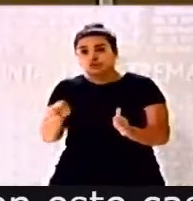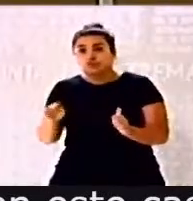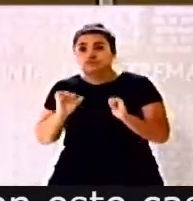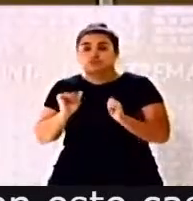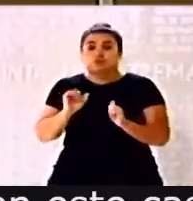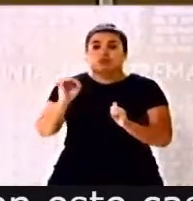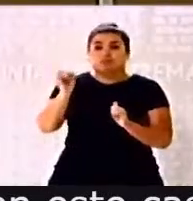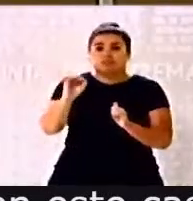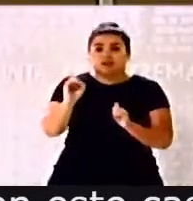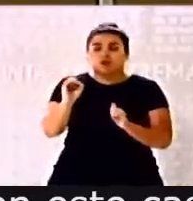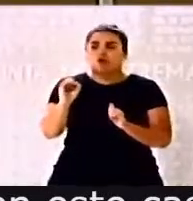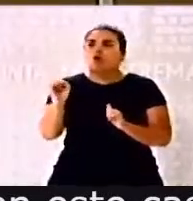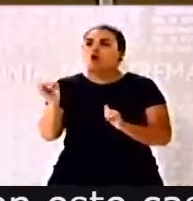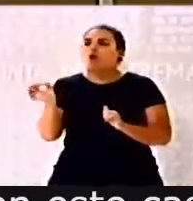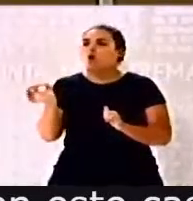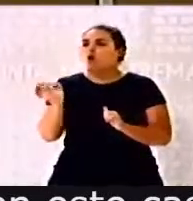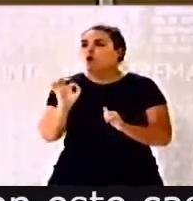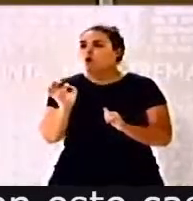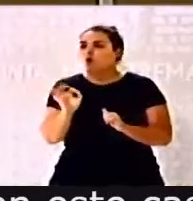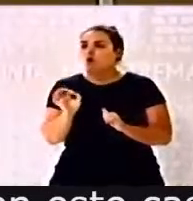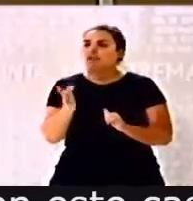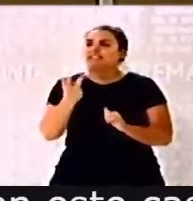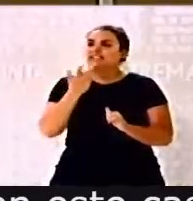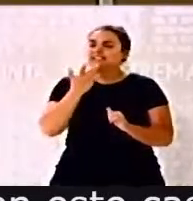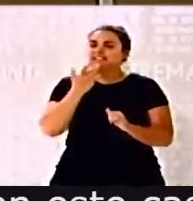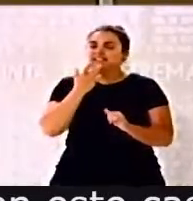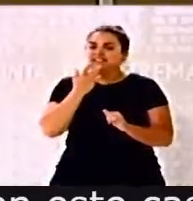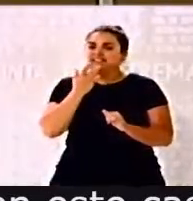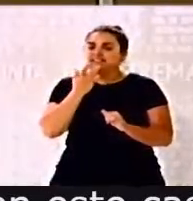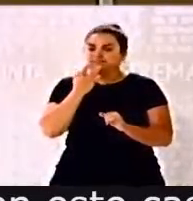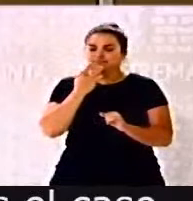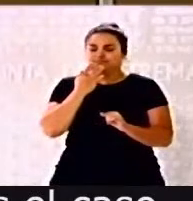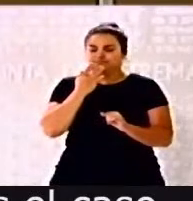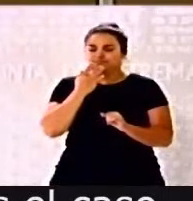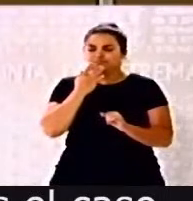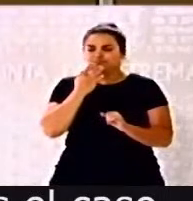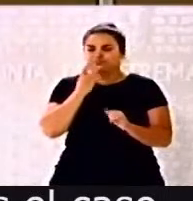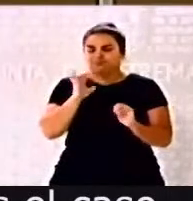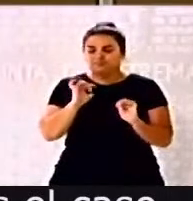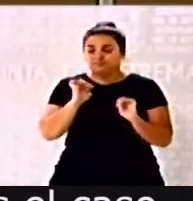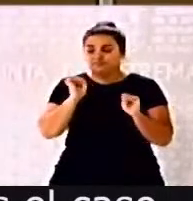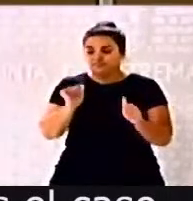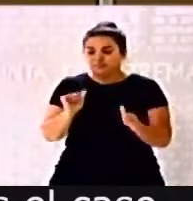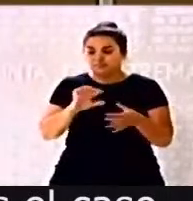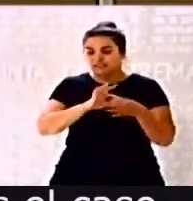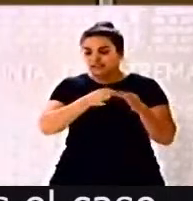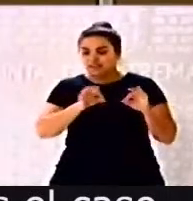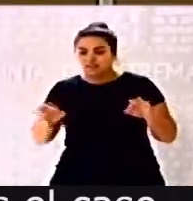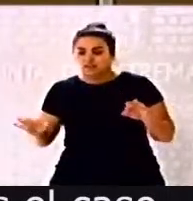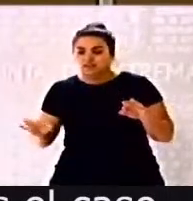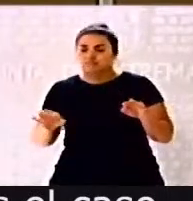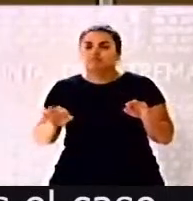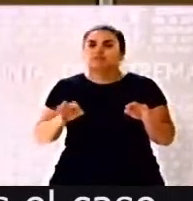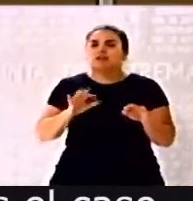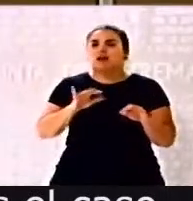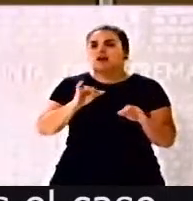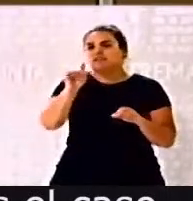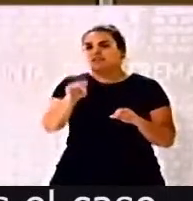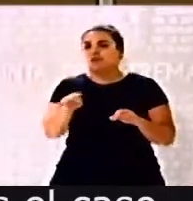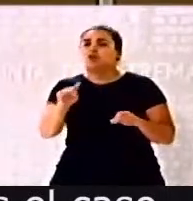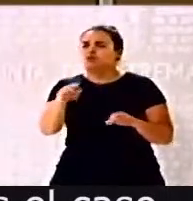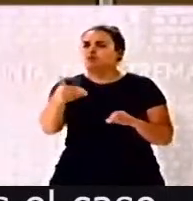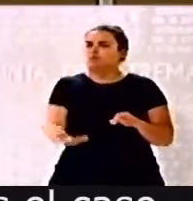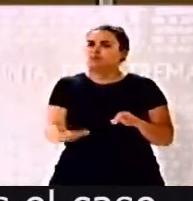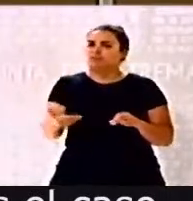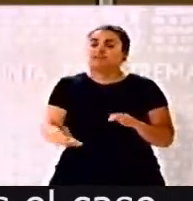o no, y si hay alguna trazabilidad del inicio de esa cadena de transmisión. Esto es muy importante para que